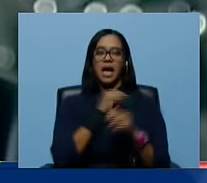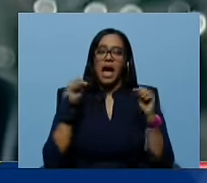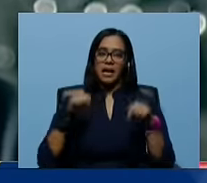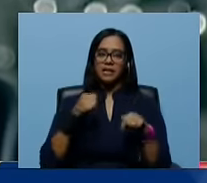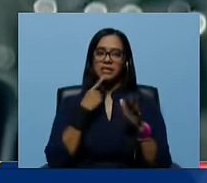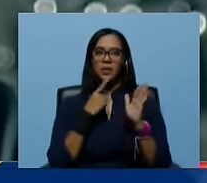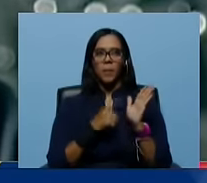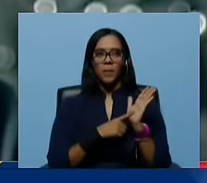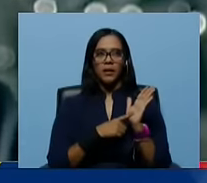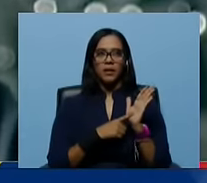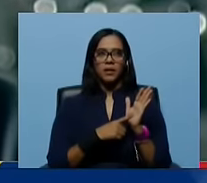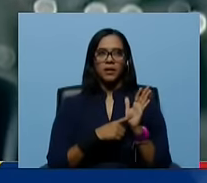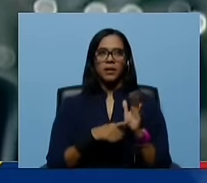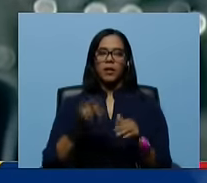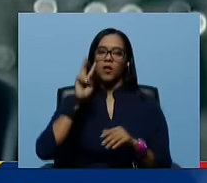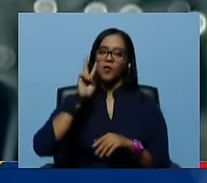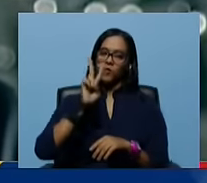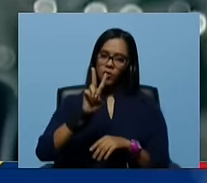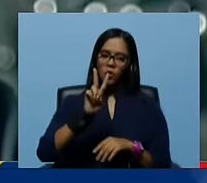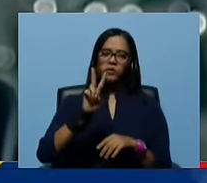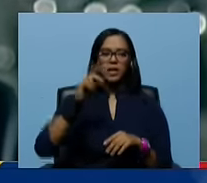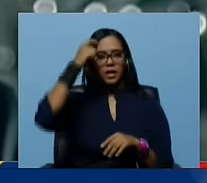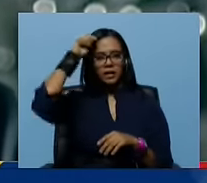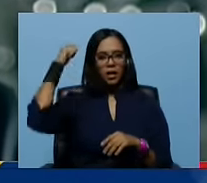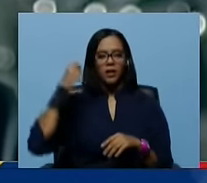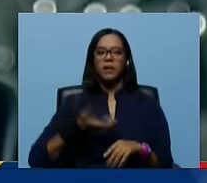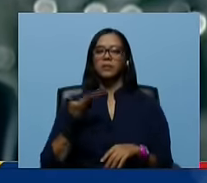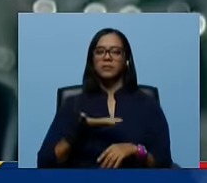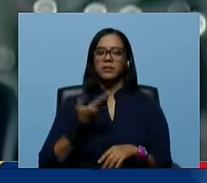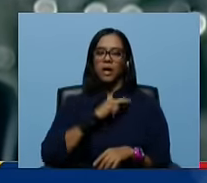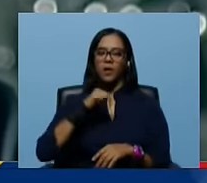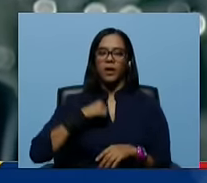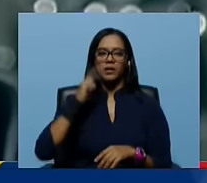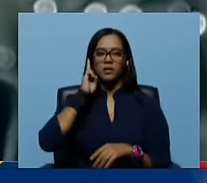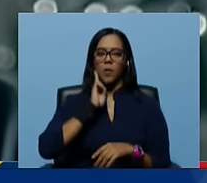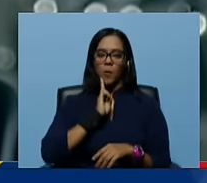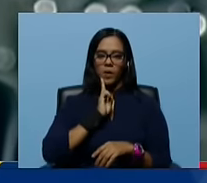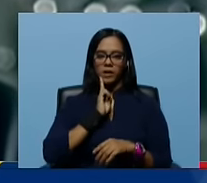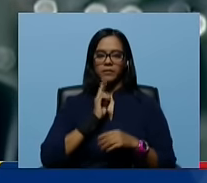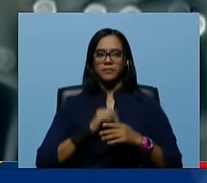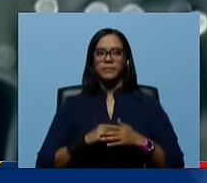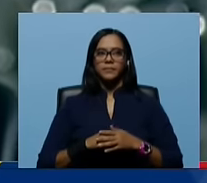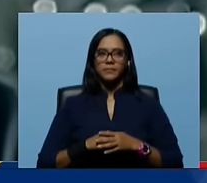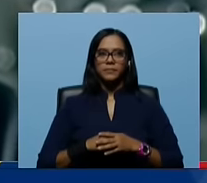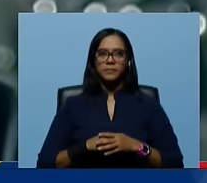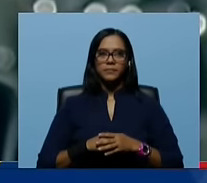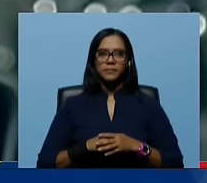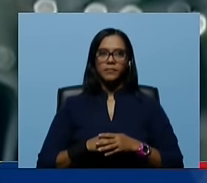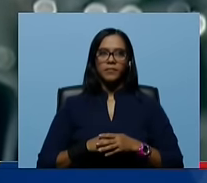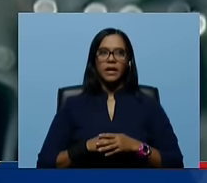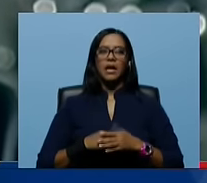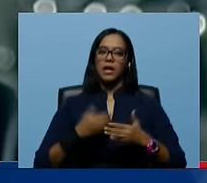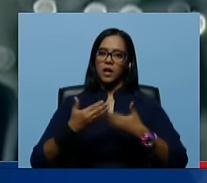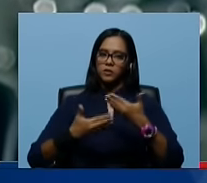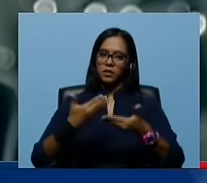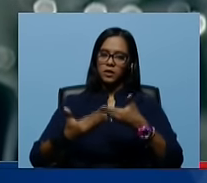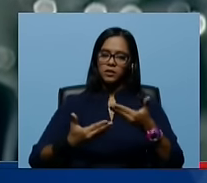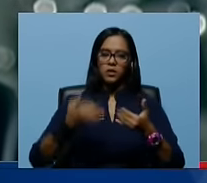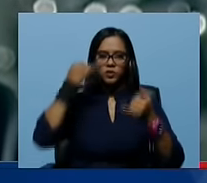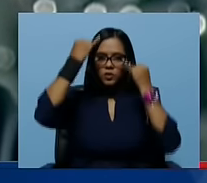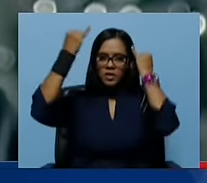cumplen dos de los aforismos fundamentales de nuestro libertador Simón Bolívar en la consecución de sus